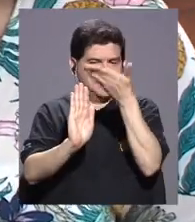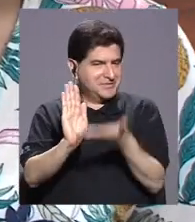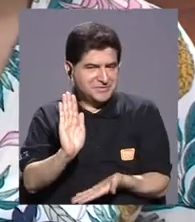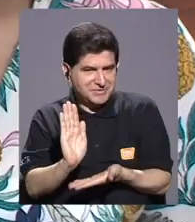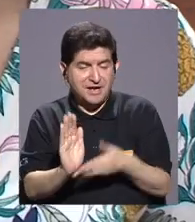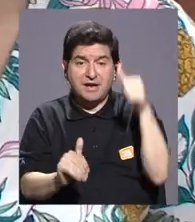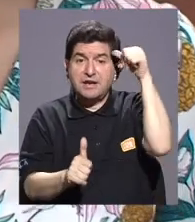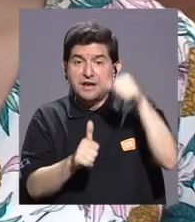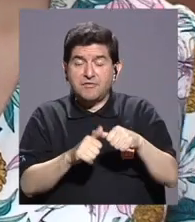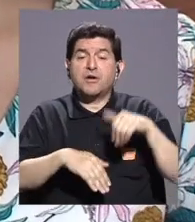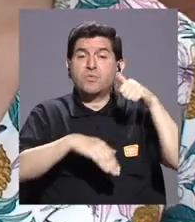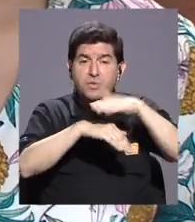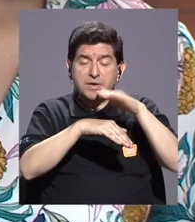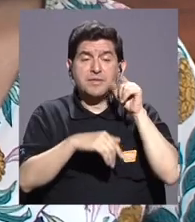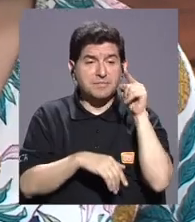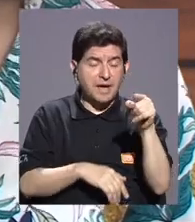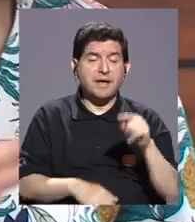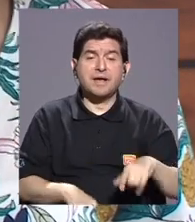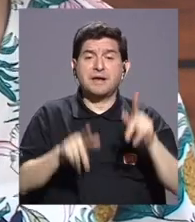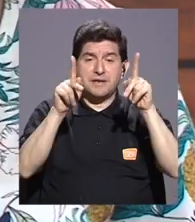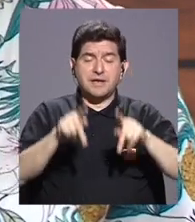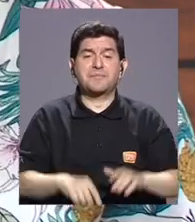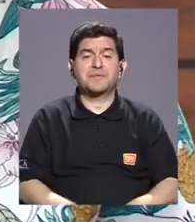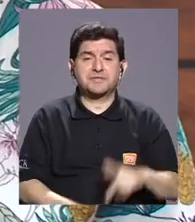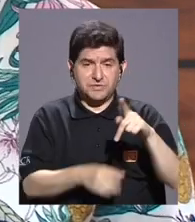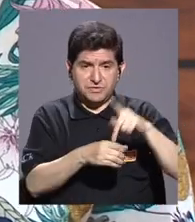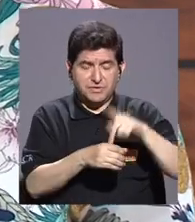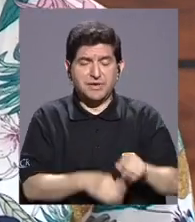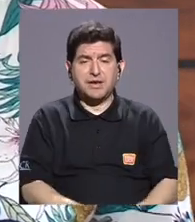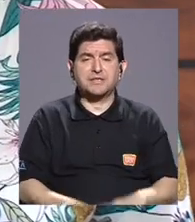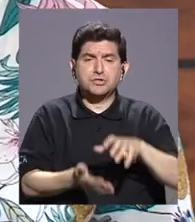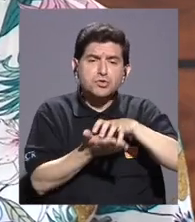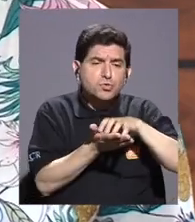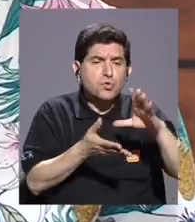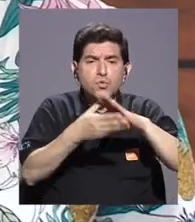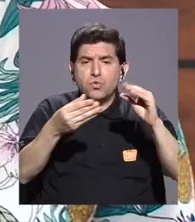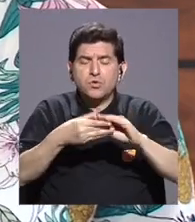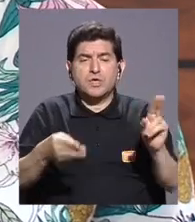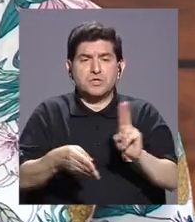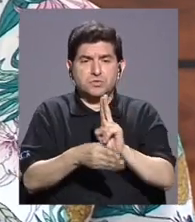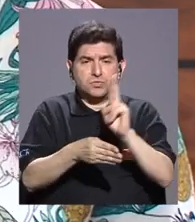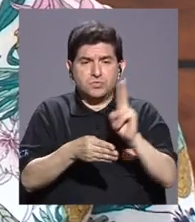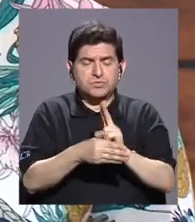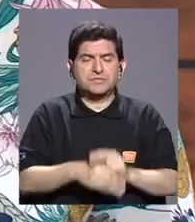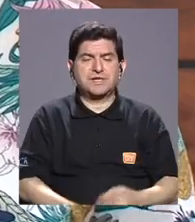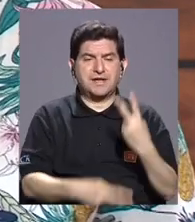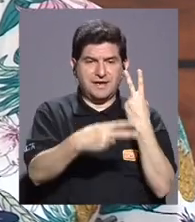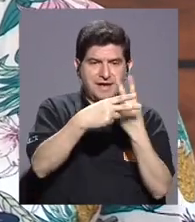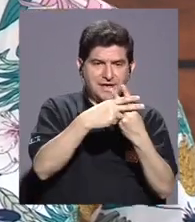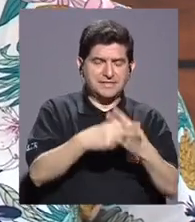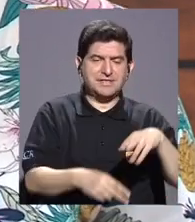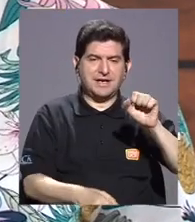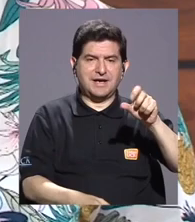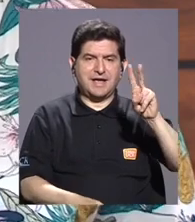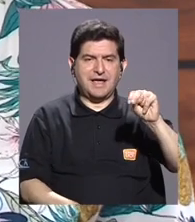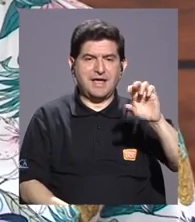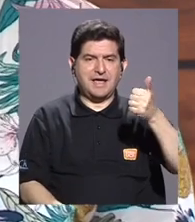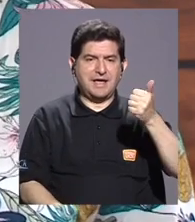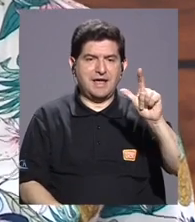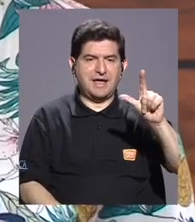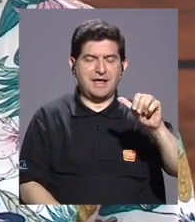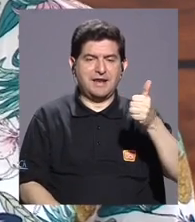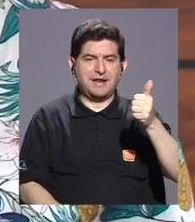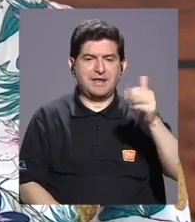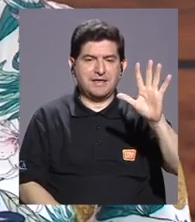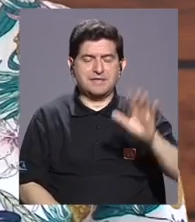presentación. Recuerde que usted puede enviarle a él y a nuestros panelistas sus dudas o sus comentarios utilizando el hashtag #EnEl15 en